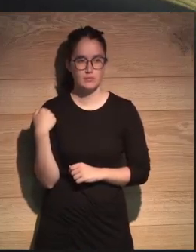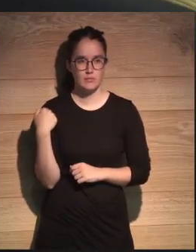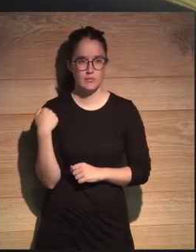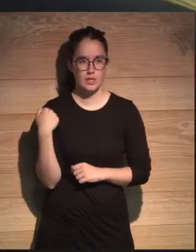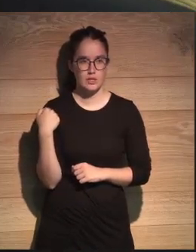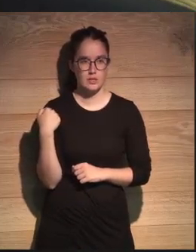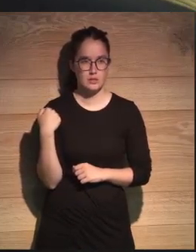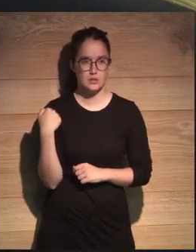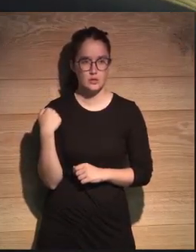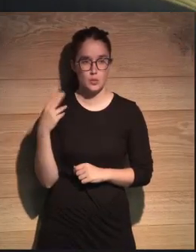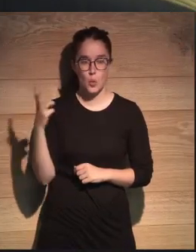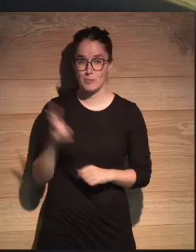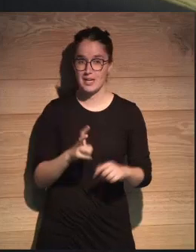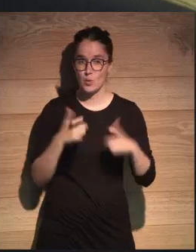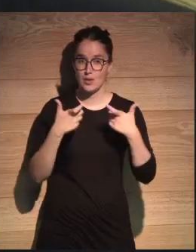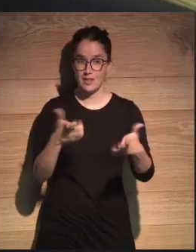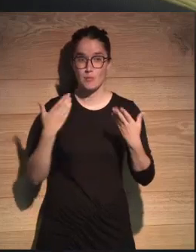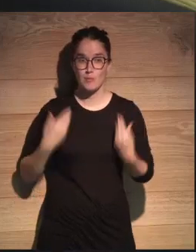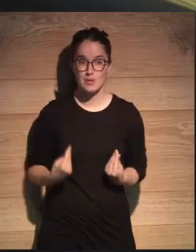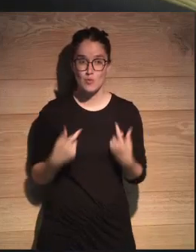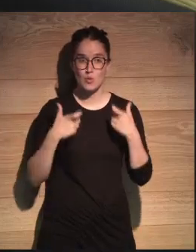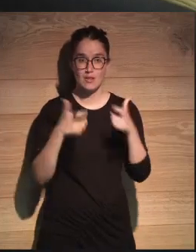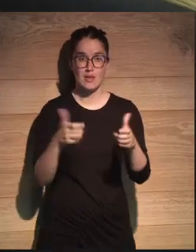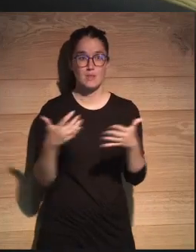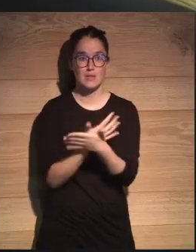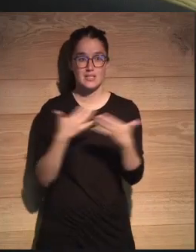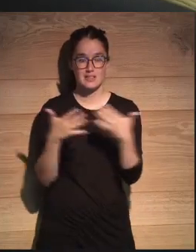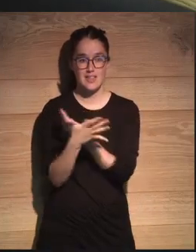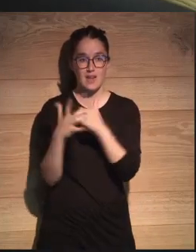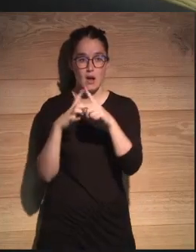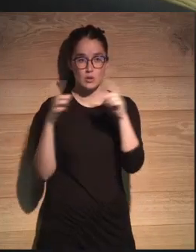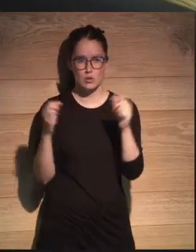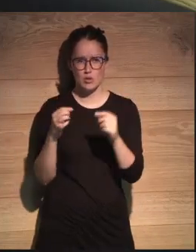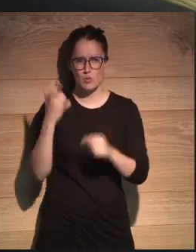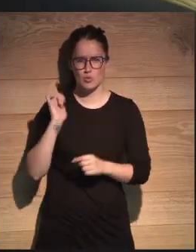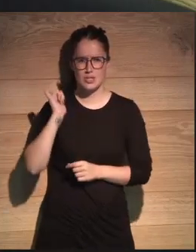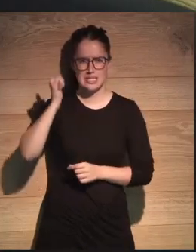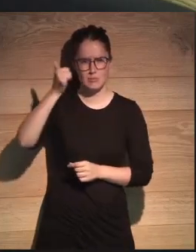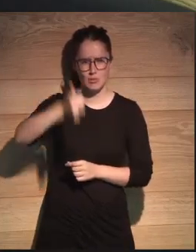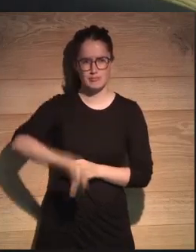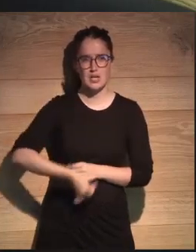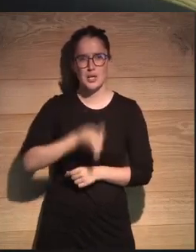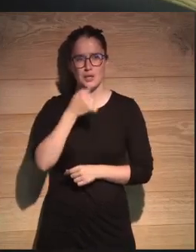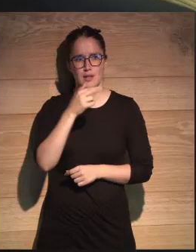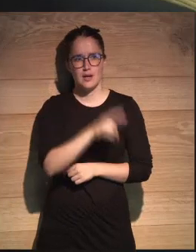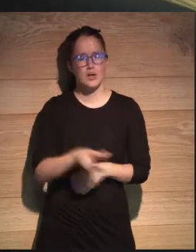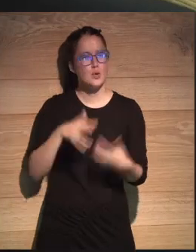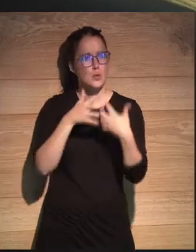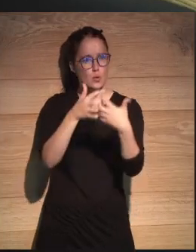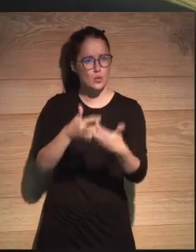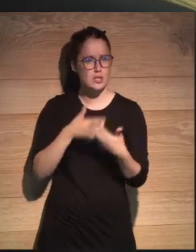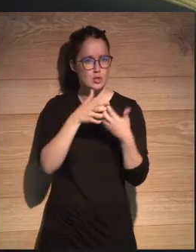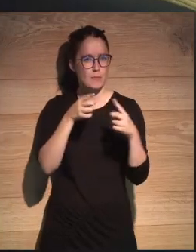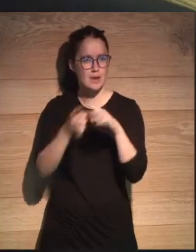Tú vienes de esta unidad, de esa unidad mixta de Asturias. Yo llevo muchísimo tiempo diciendo que estamos luchando por